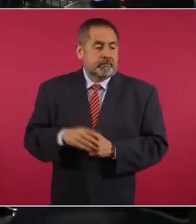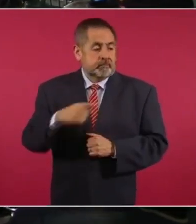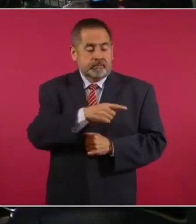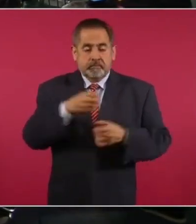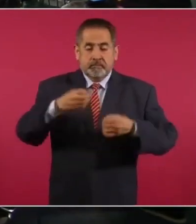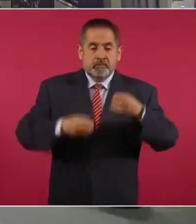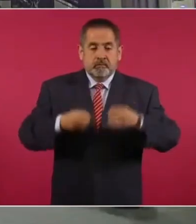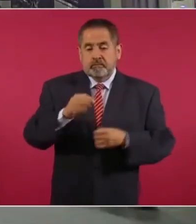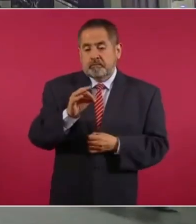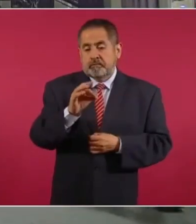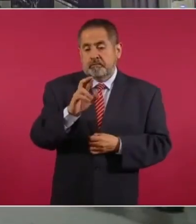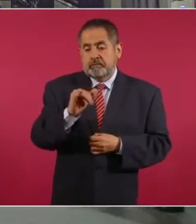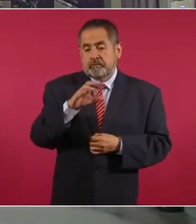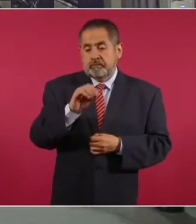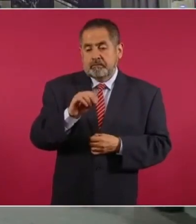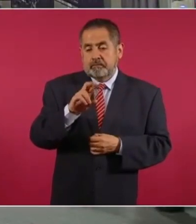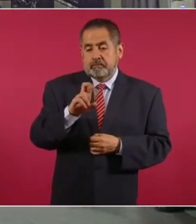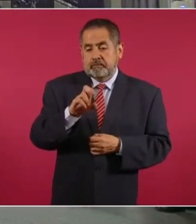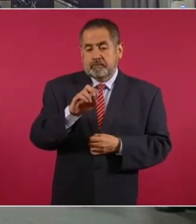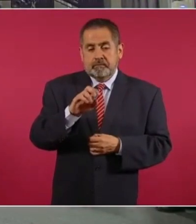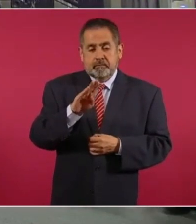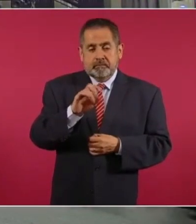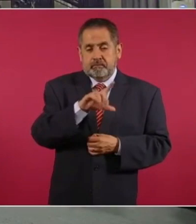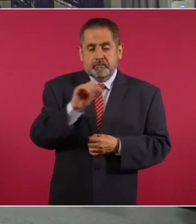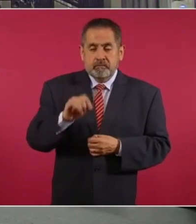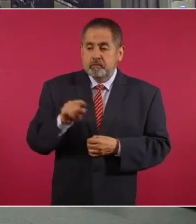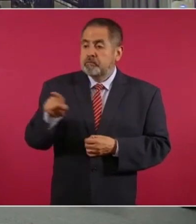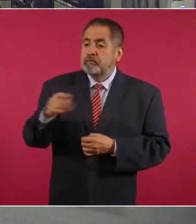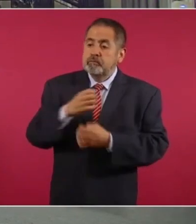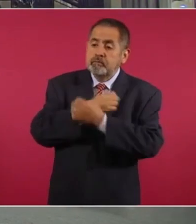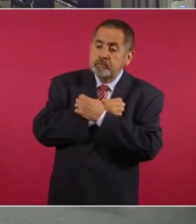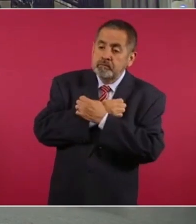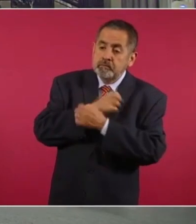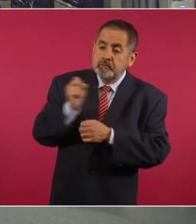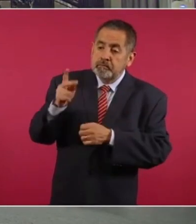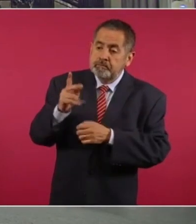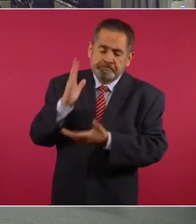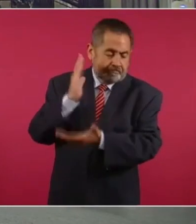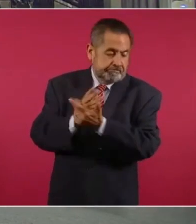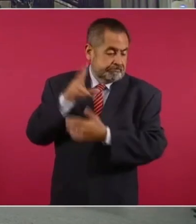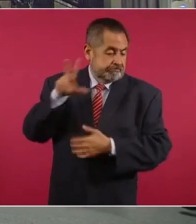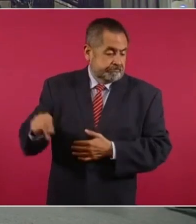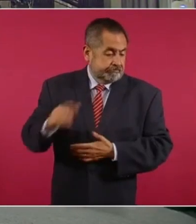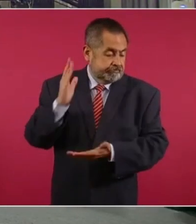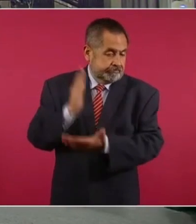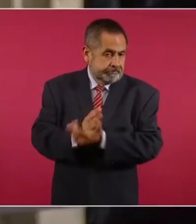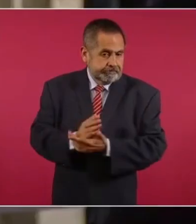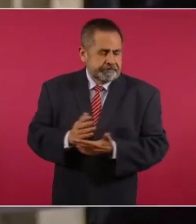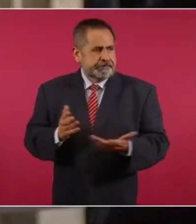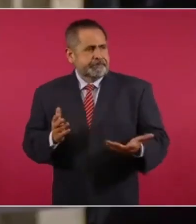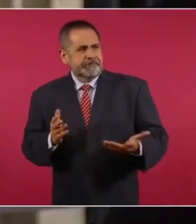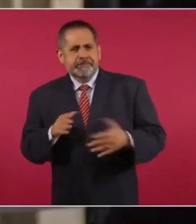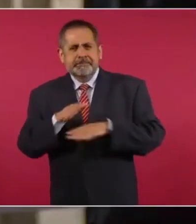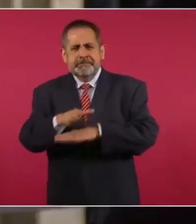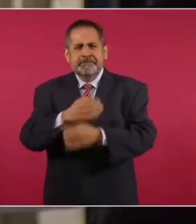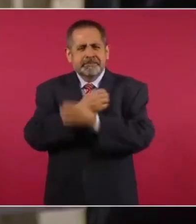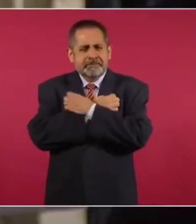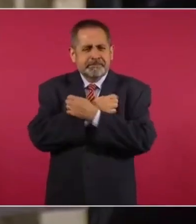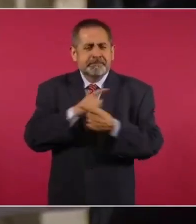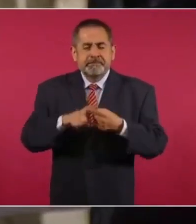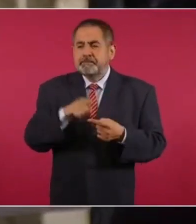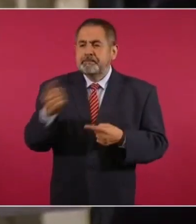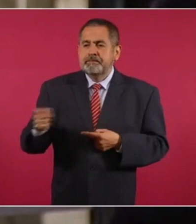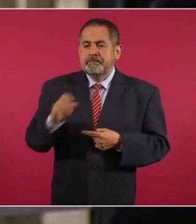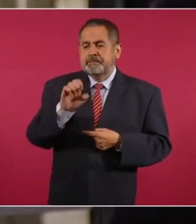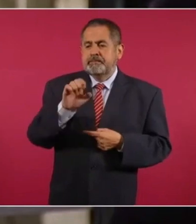Francisco Javier Rebollo frenó el nuevo modelo educativo de la SEP. Y hablando en materia de educación, la maestra Elba